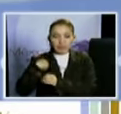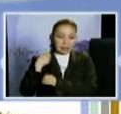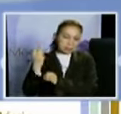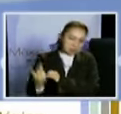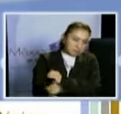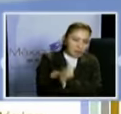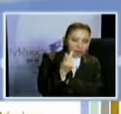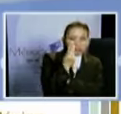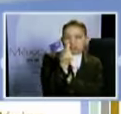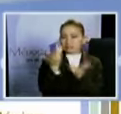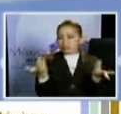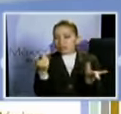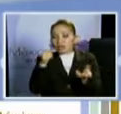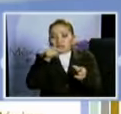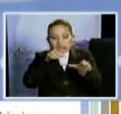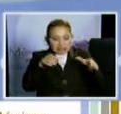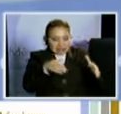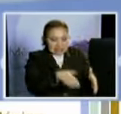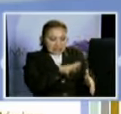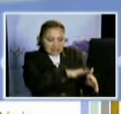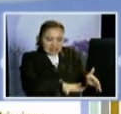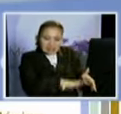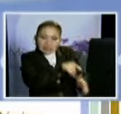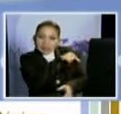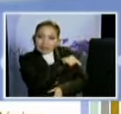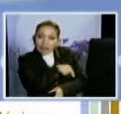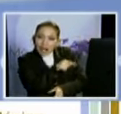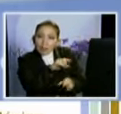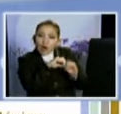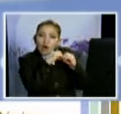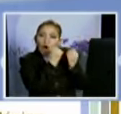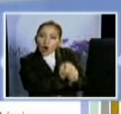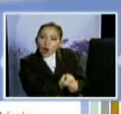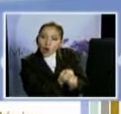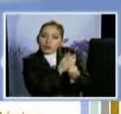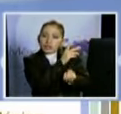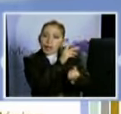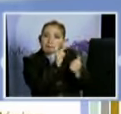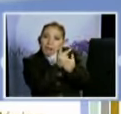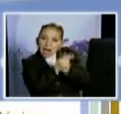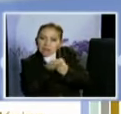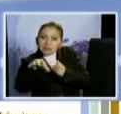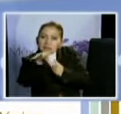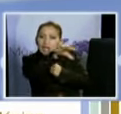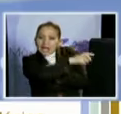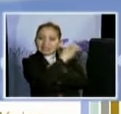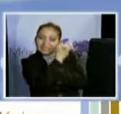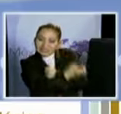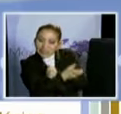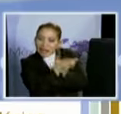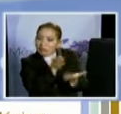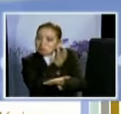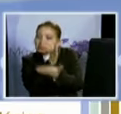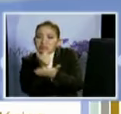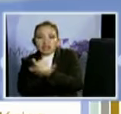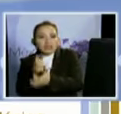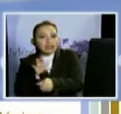es qué papel juegan los organismos multilaterales en este tipo de